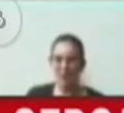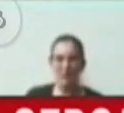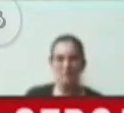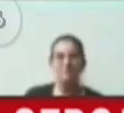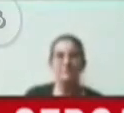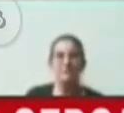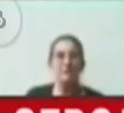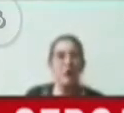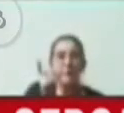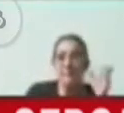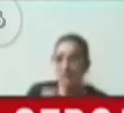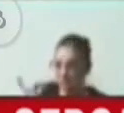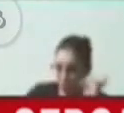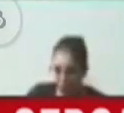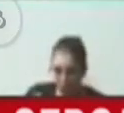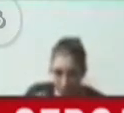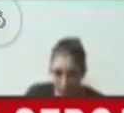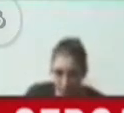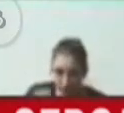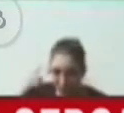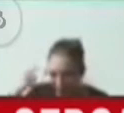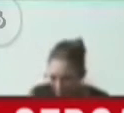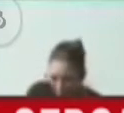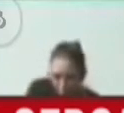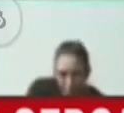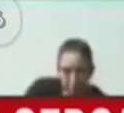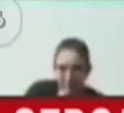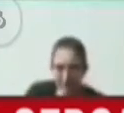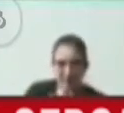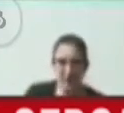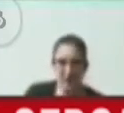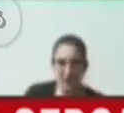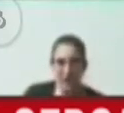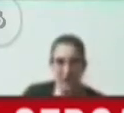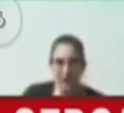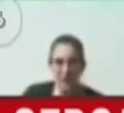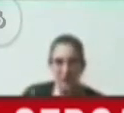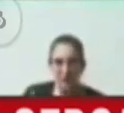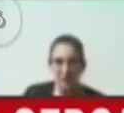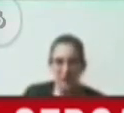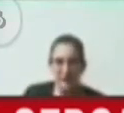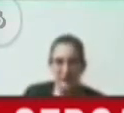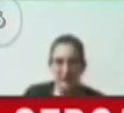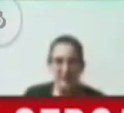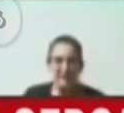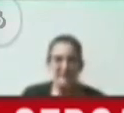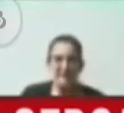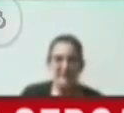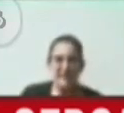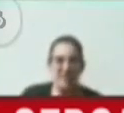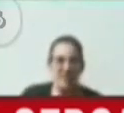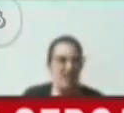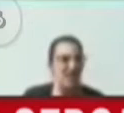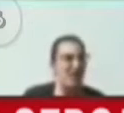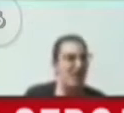cientos de miles de personas nos pusiéramos de acuerdo para hacer algo que no iba en el sentido de la codicia, que no iba en el sentido de la rentabilidad, que